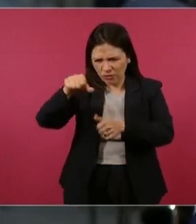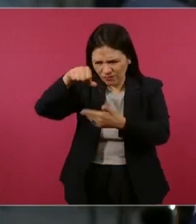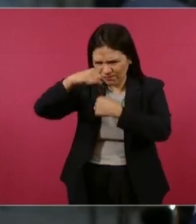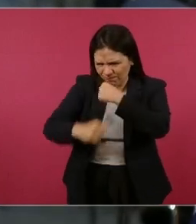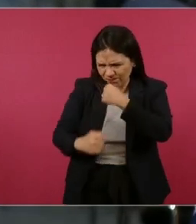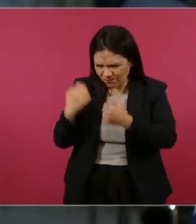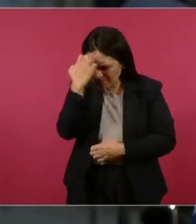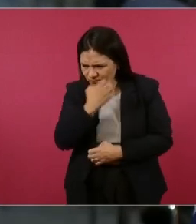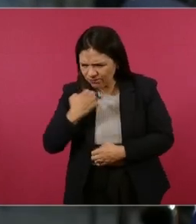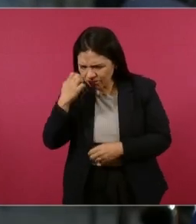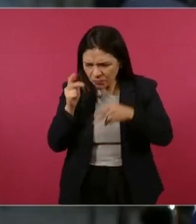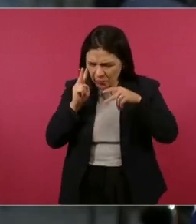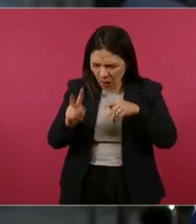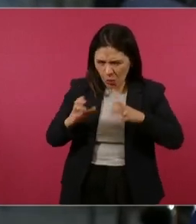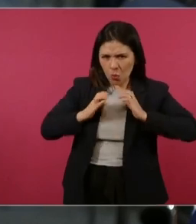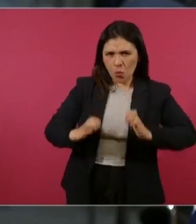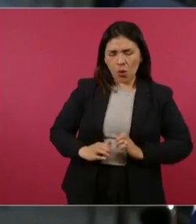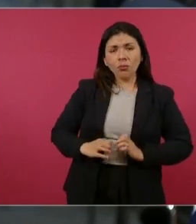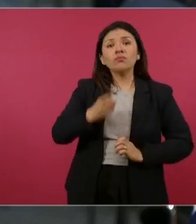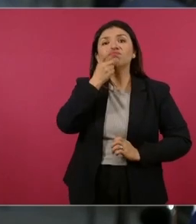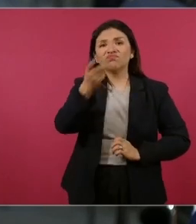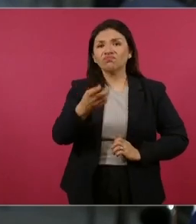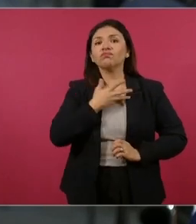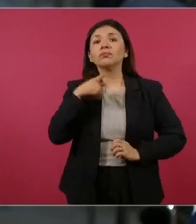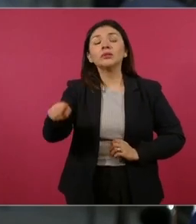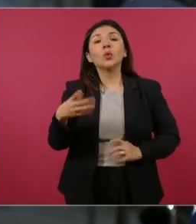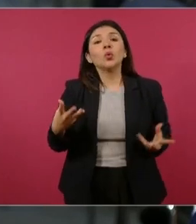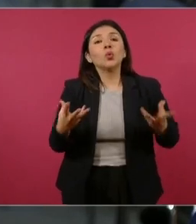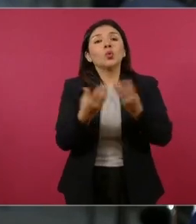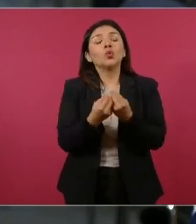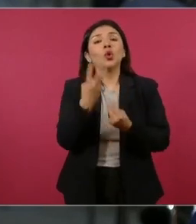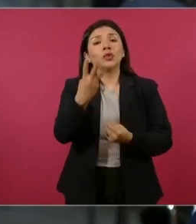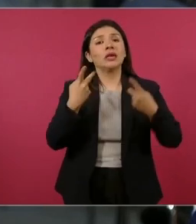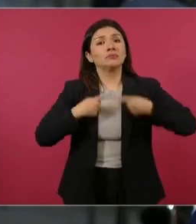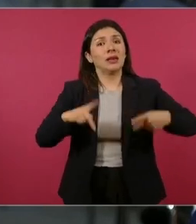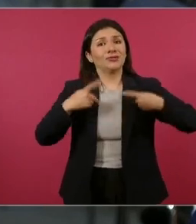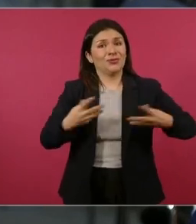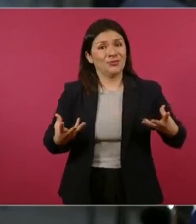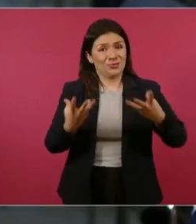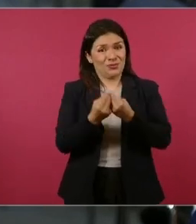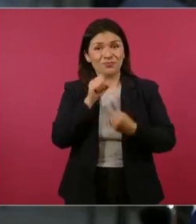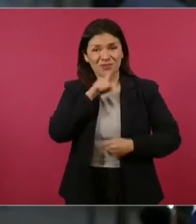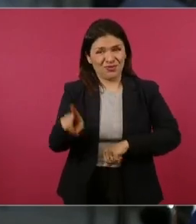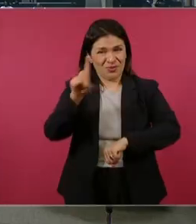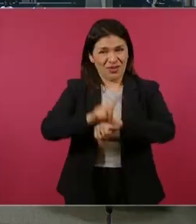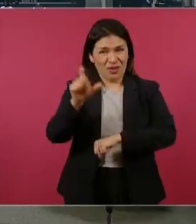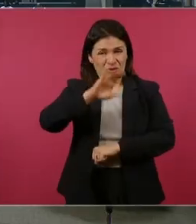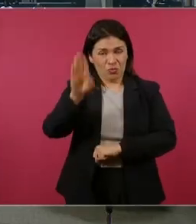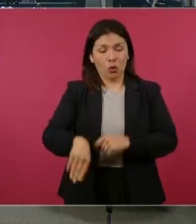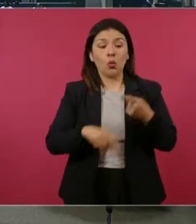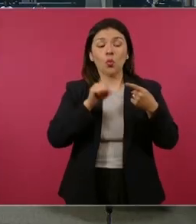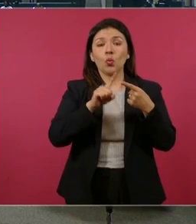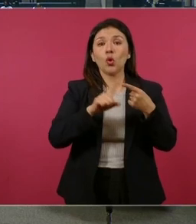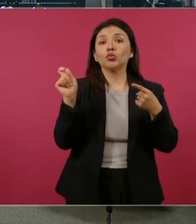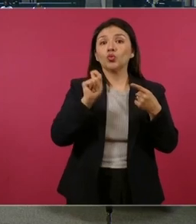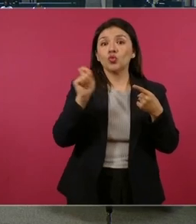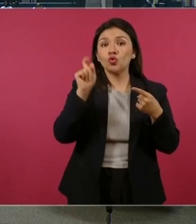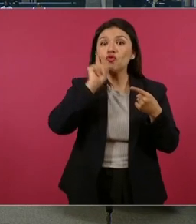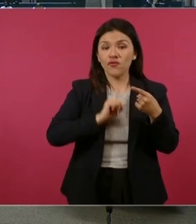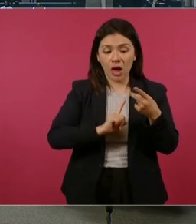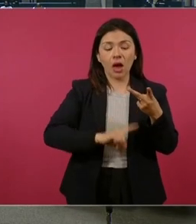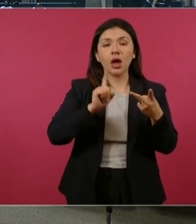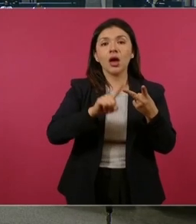hechos apuntaron a tres personas con el que se encontraba en ese momento. Una de ellas, su novia, el hermano